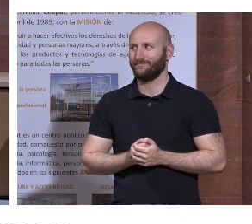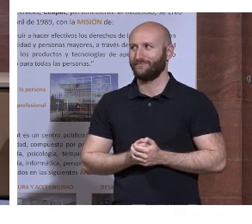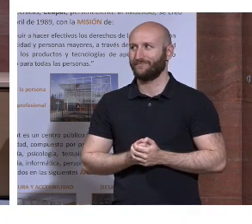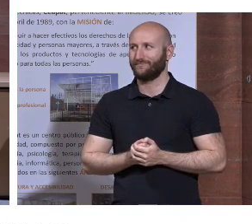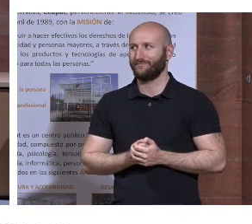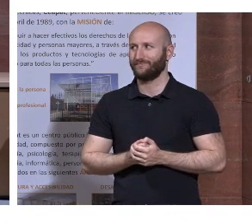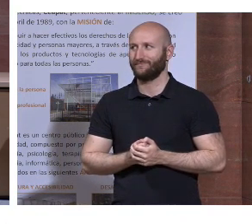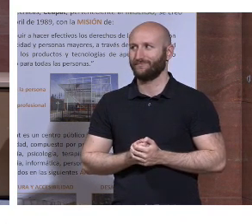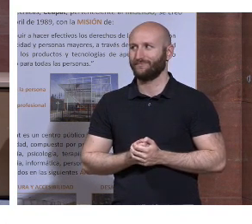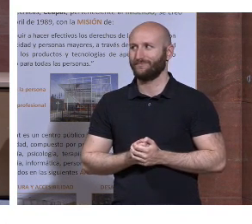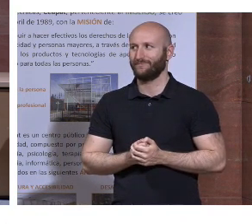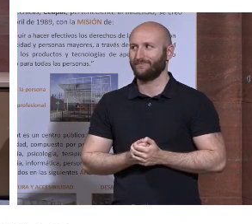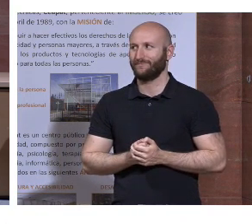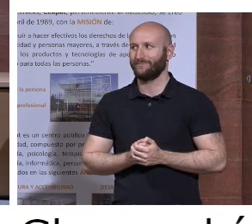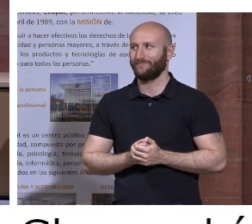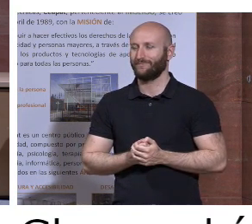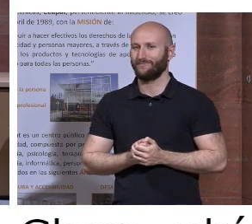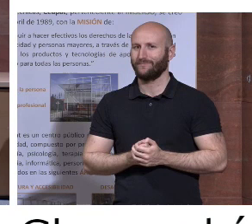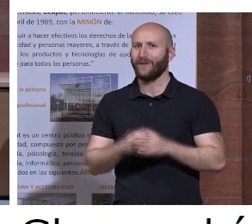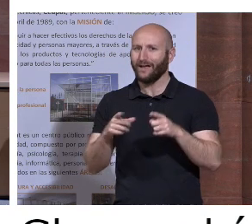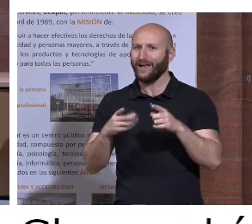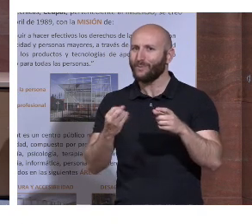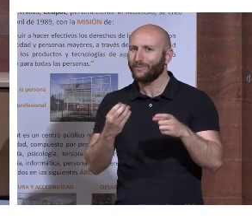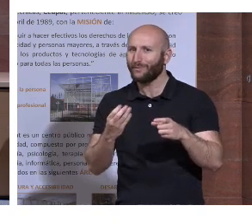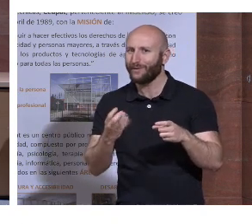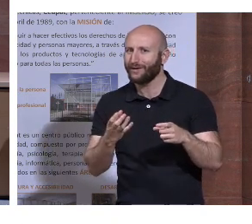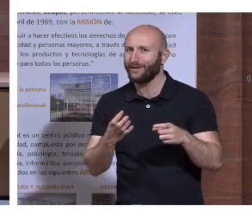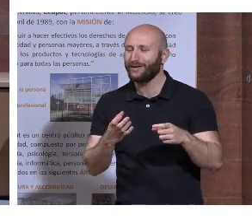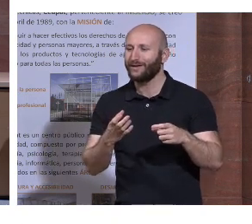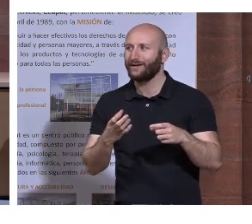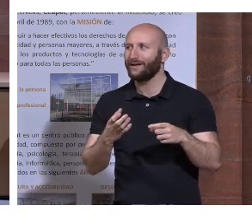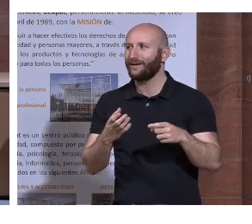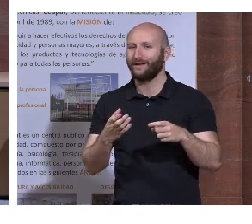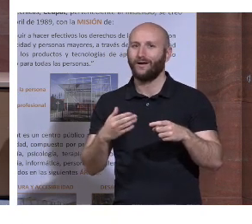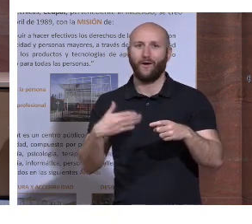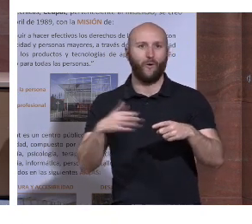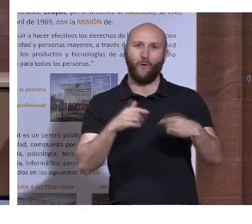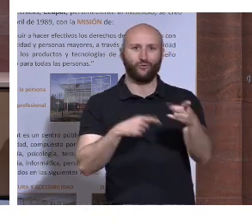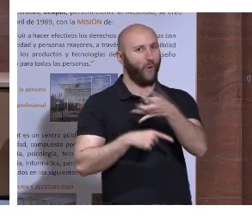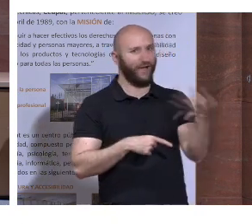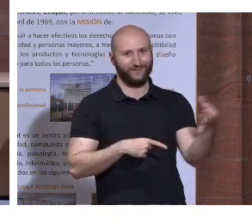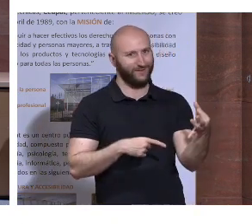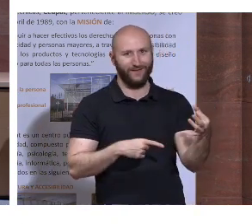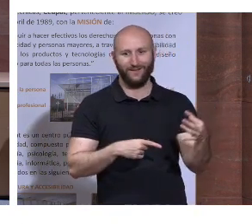Ahí, vamos a ver. Yo lo hago con amor. Ahí, mira. Eres un crack, ¿eh?